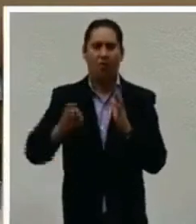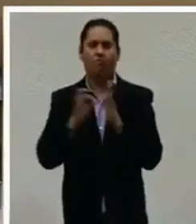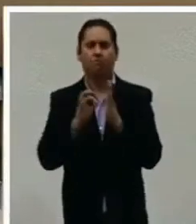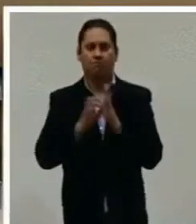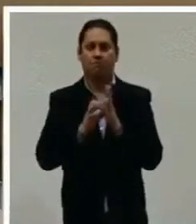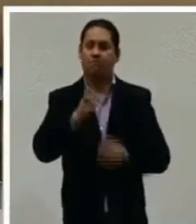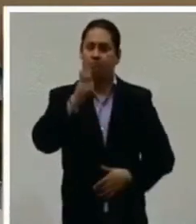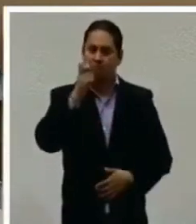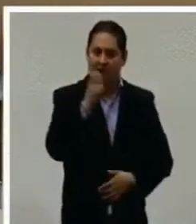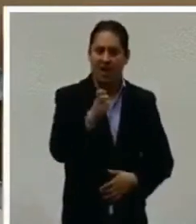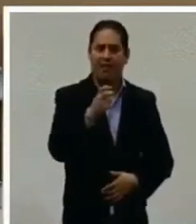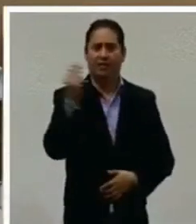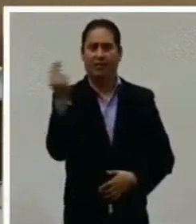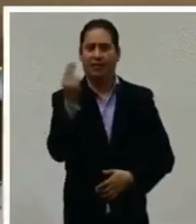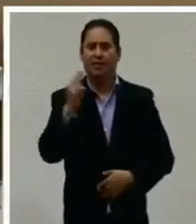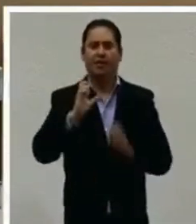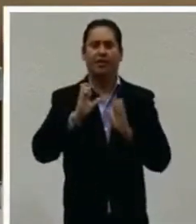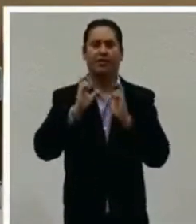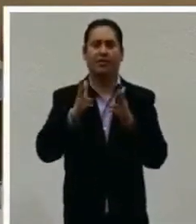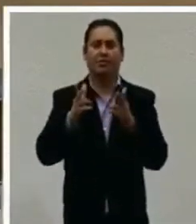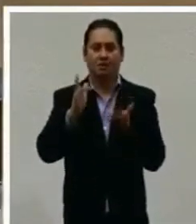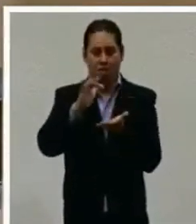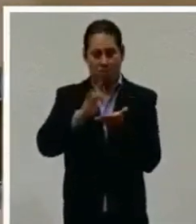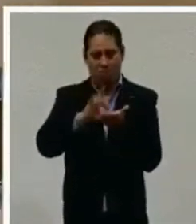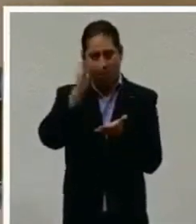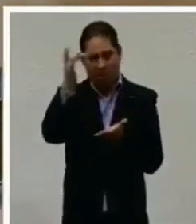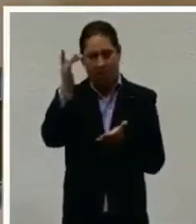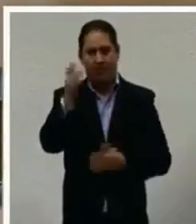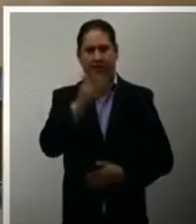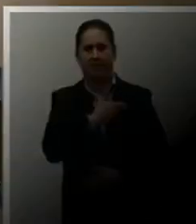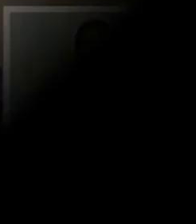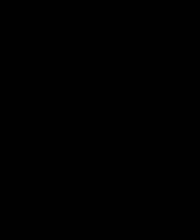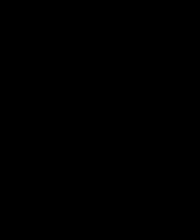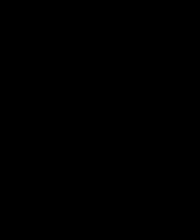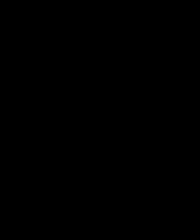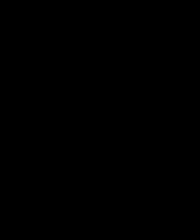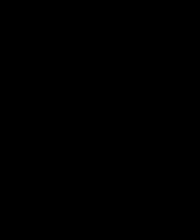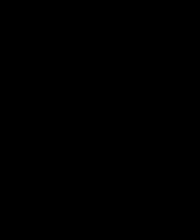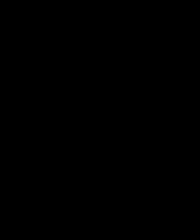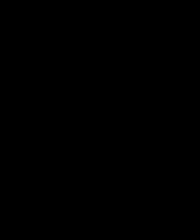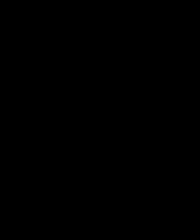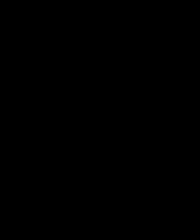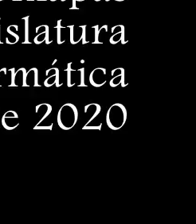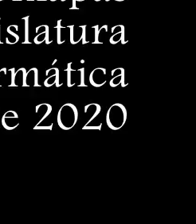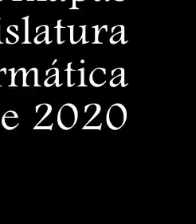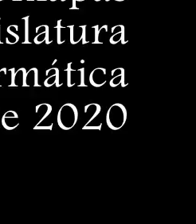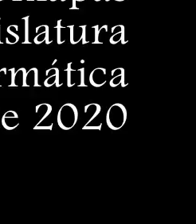porque eso es lo que requiere Chiapas en estos momentos. Es cuanto, diputado presidente. Muchísimas gracias.